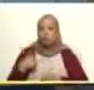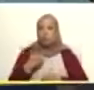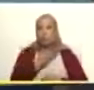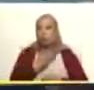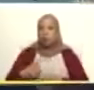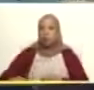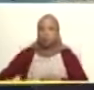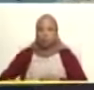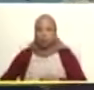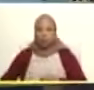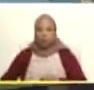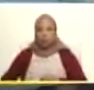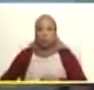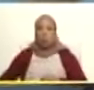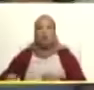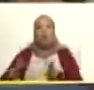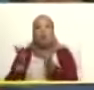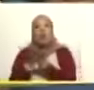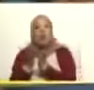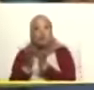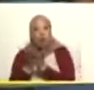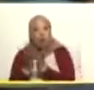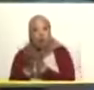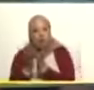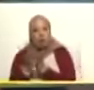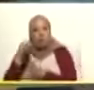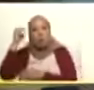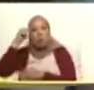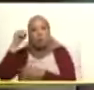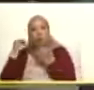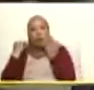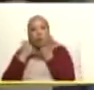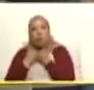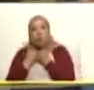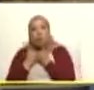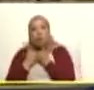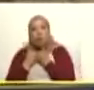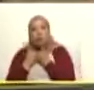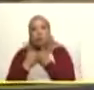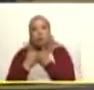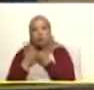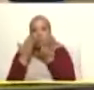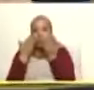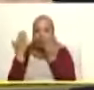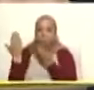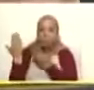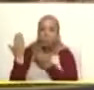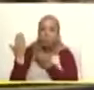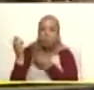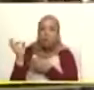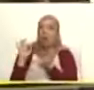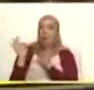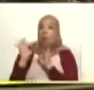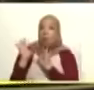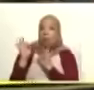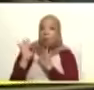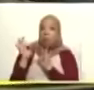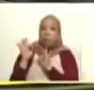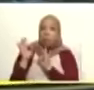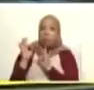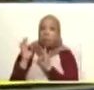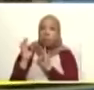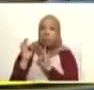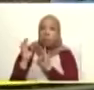encontramos en el complejo educativo... del maestro Aristóbulo, y nada, estamos aquí en el CEBIT,